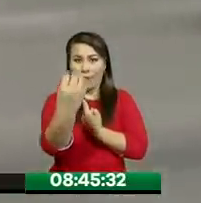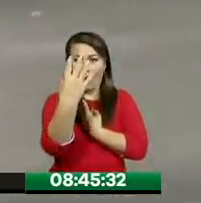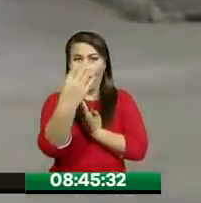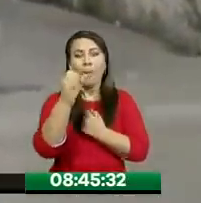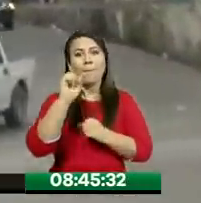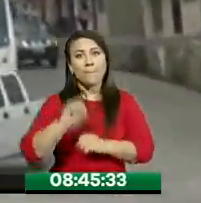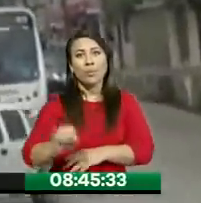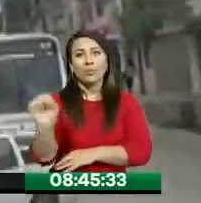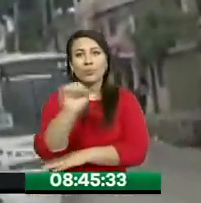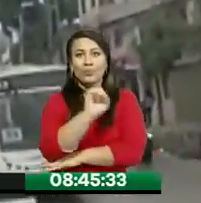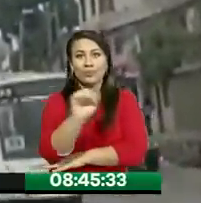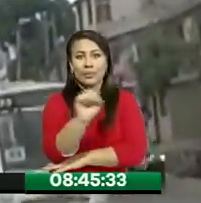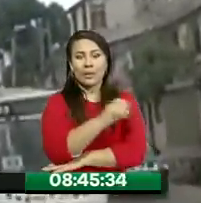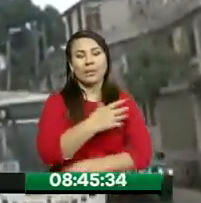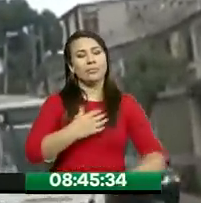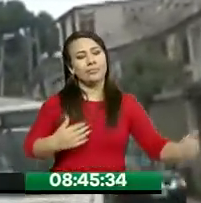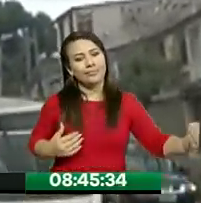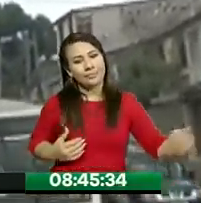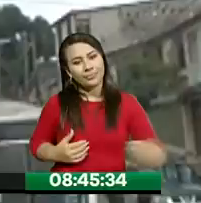las autoridades.